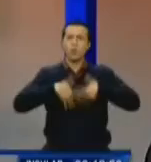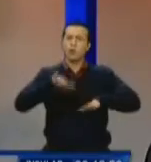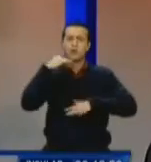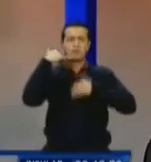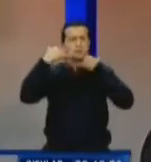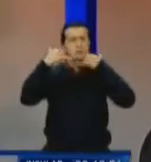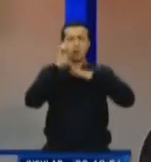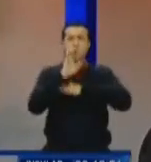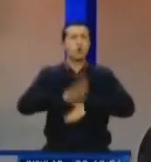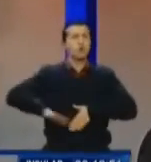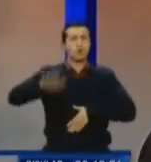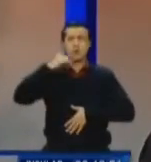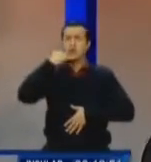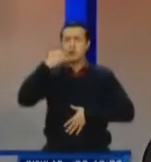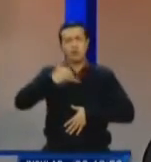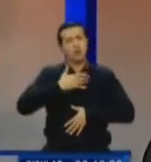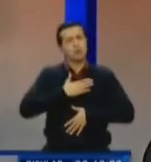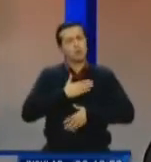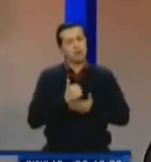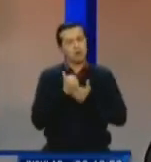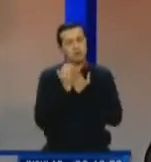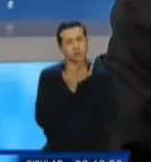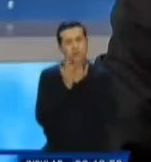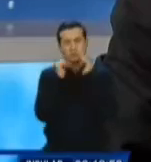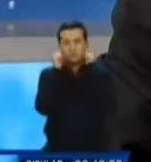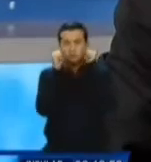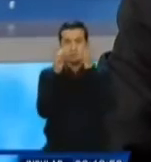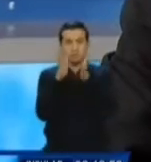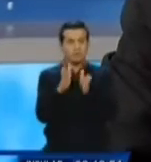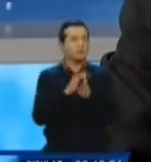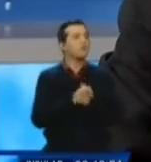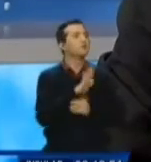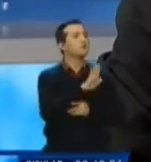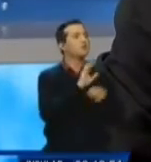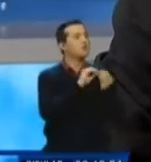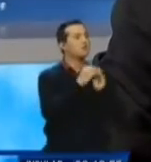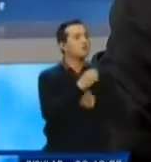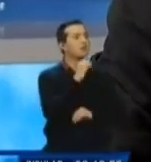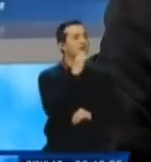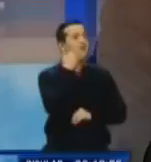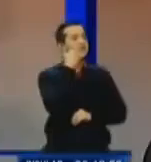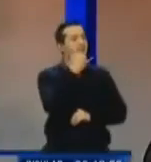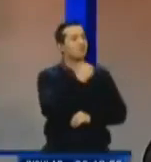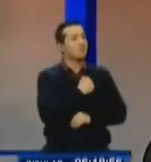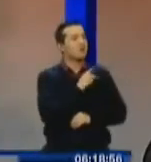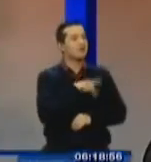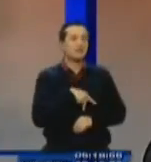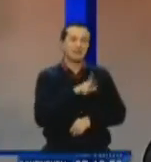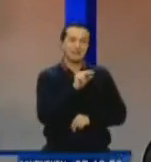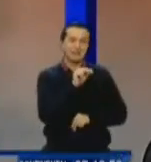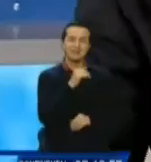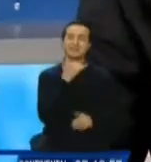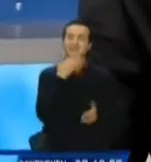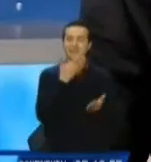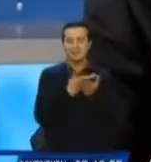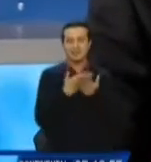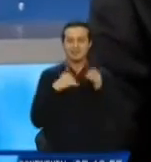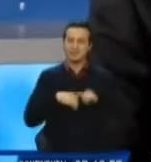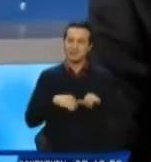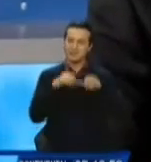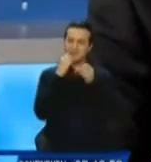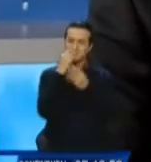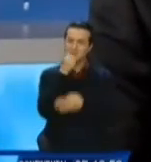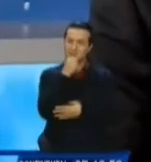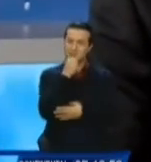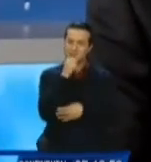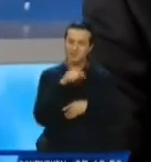del país ayude a servirle de mejor manera y yo que pensaba que iba de su número celular nada graciaspedro país de usar continuamos con más de